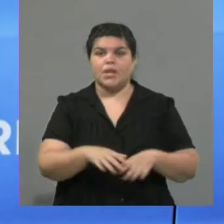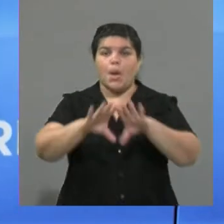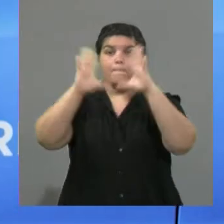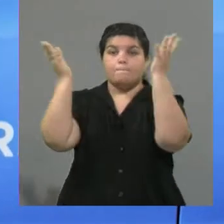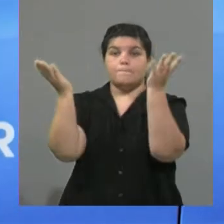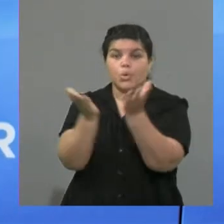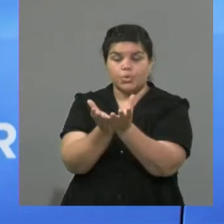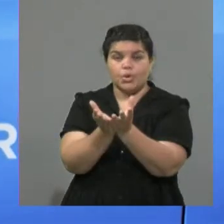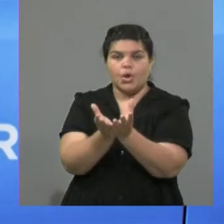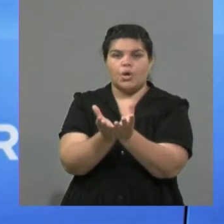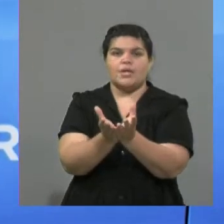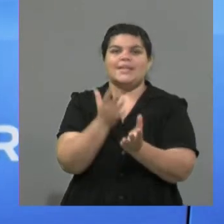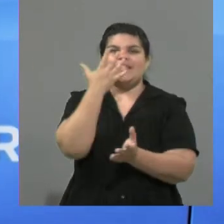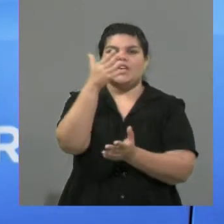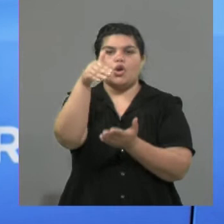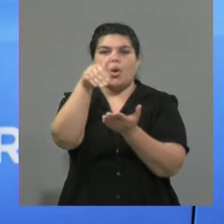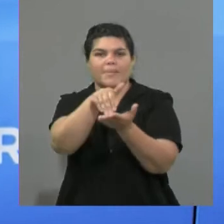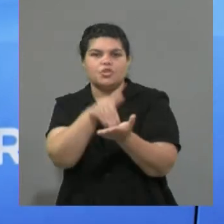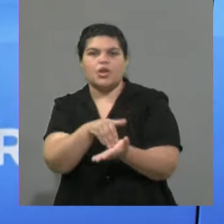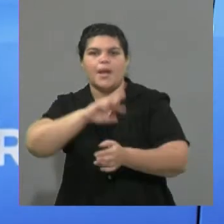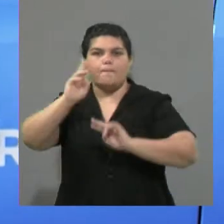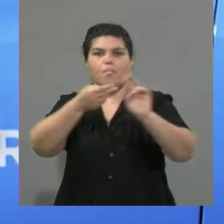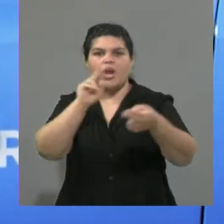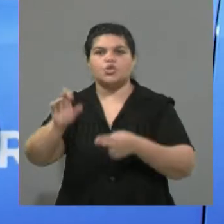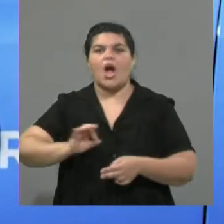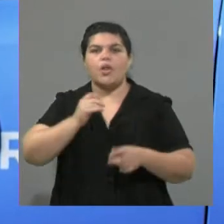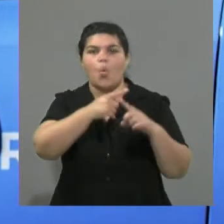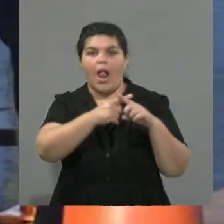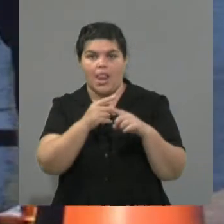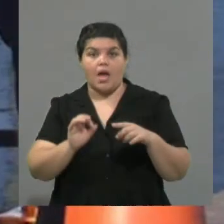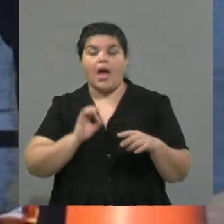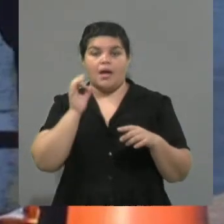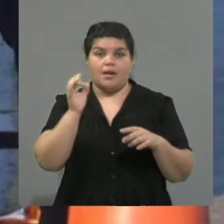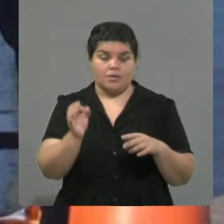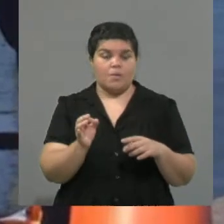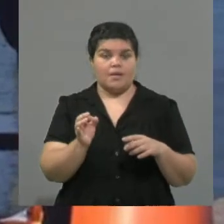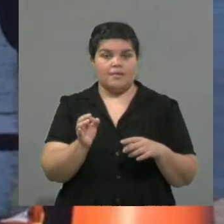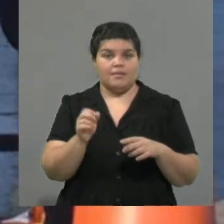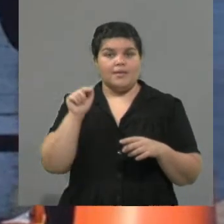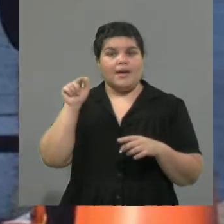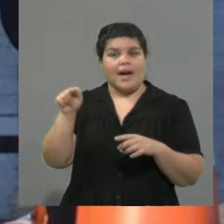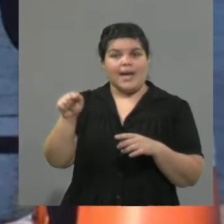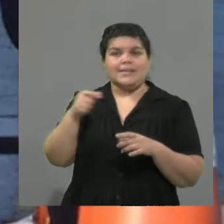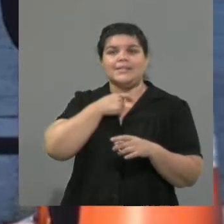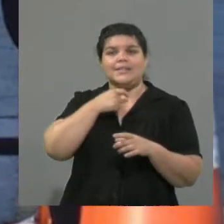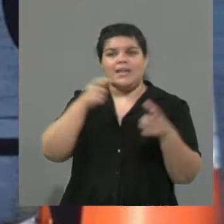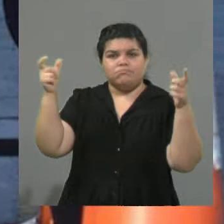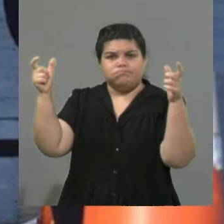millones de muertos por año. La primera causa de violencia social es la seguridad vial, que